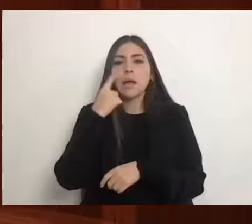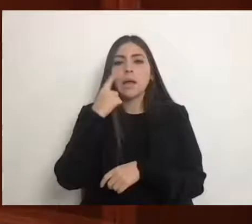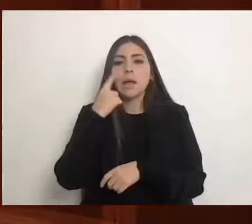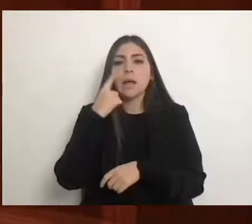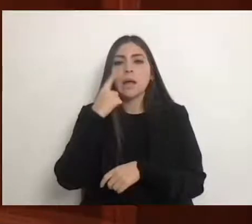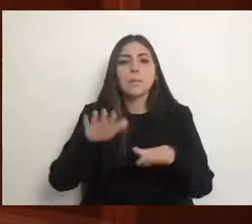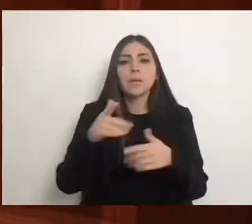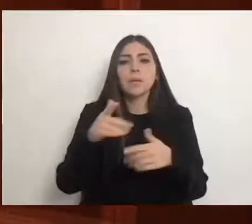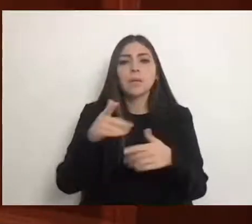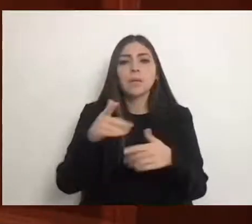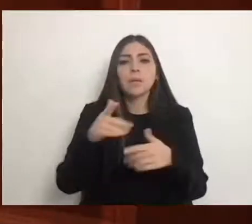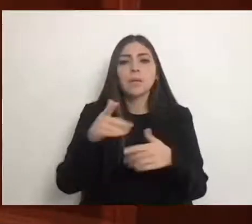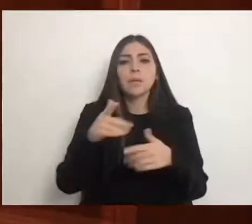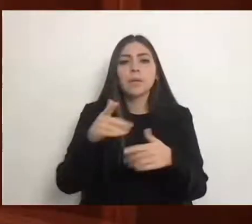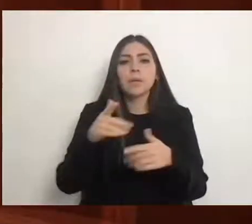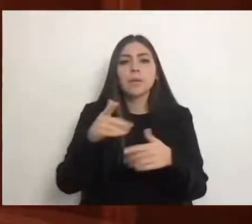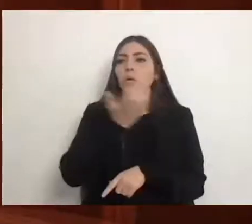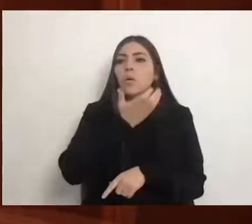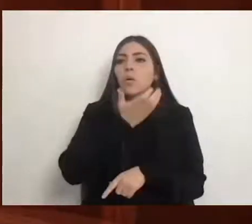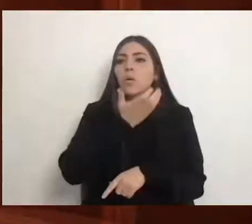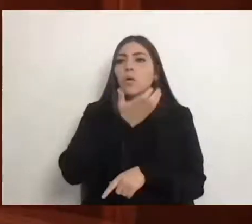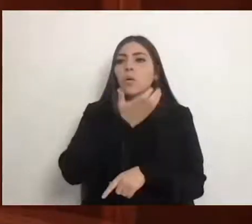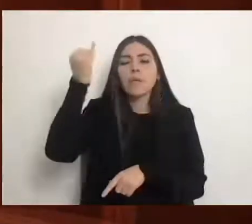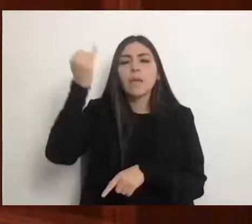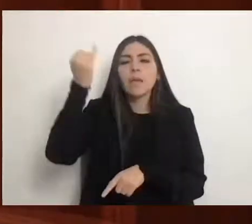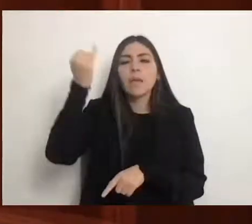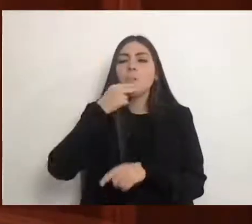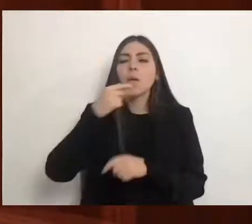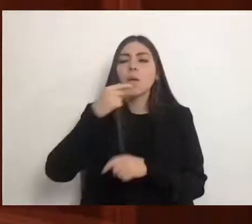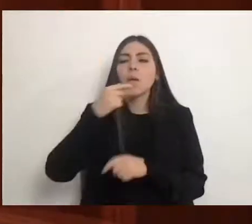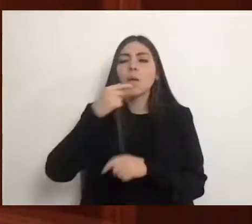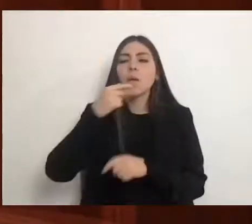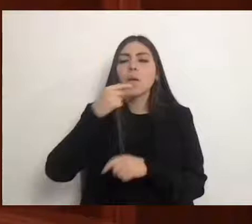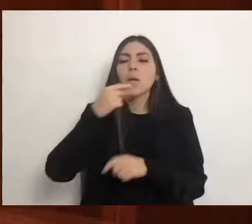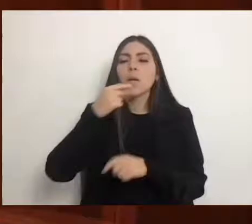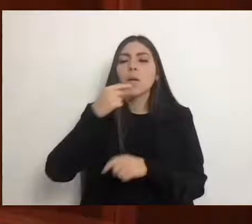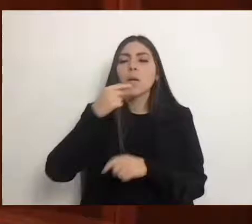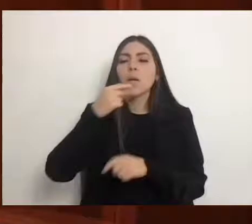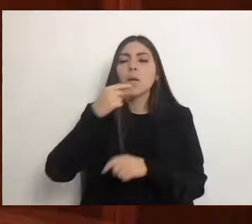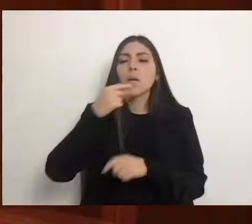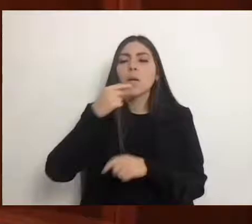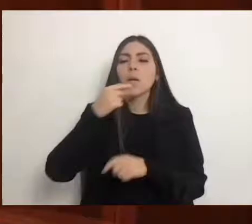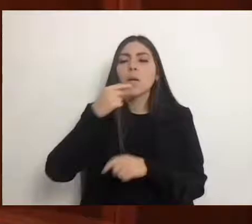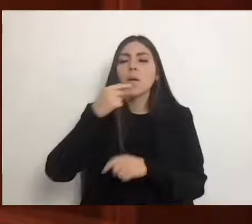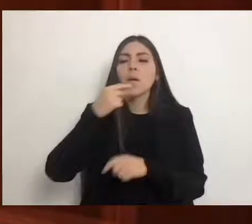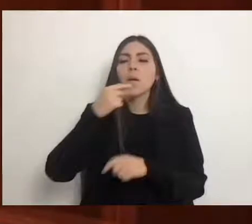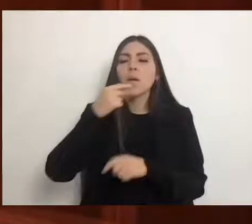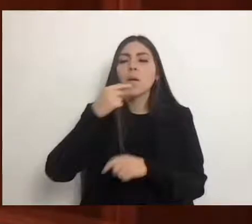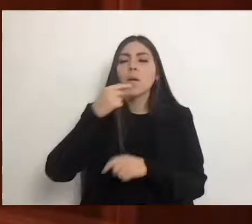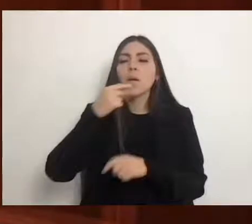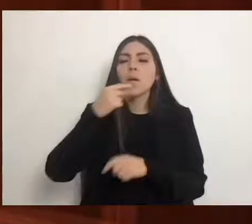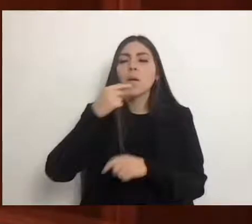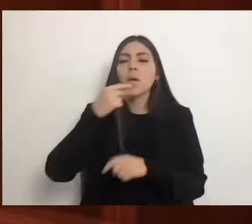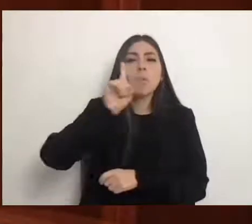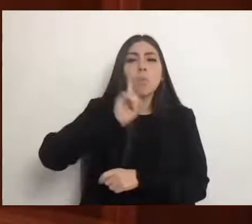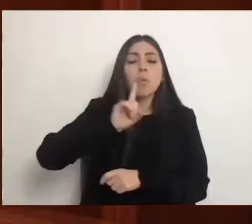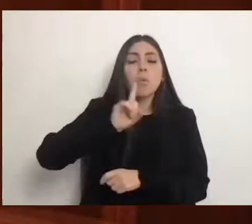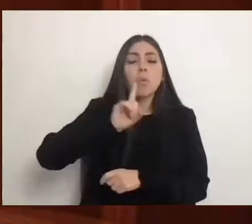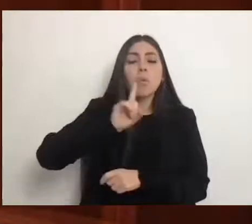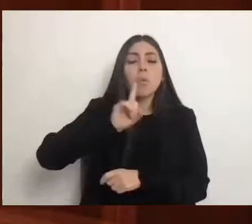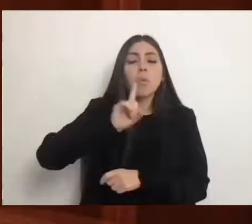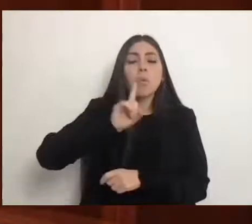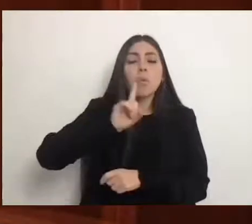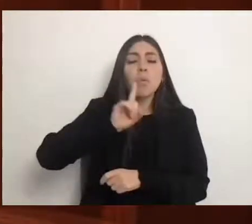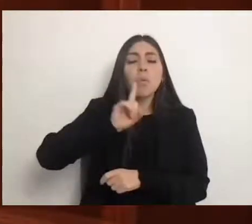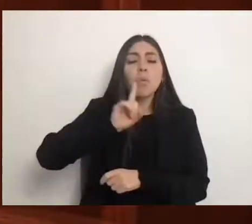las ideologías paternalistas que durante años ha considerado a las mujeres como seres de escasa racionalidad, con